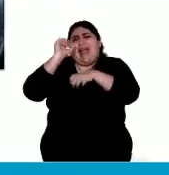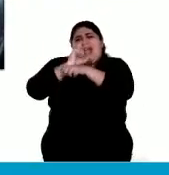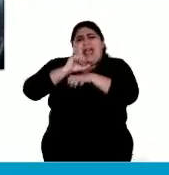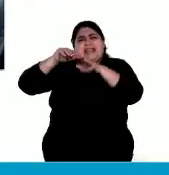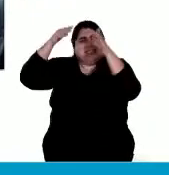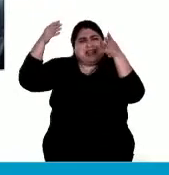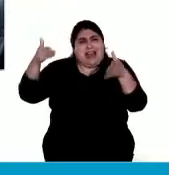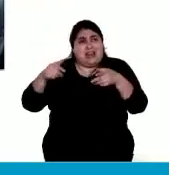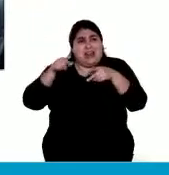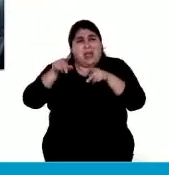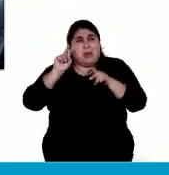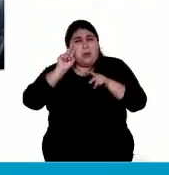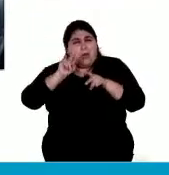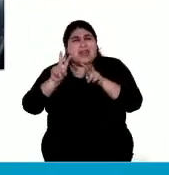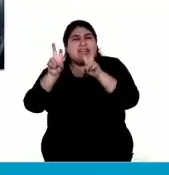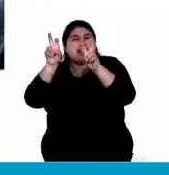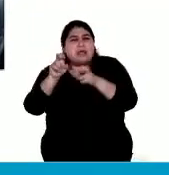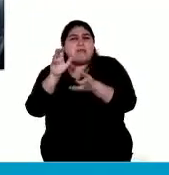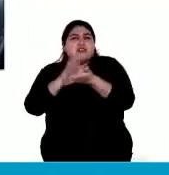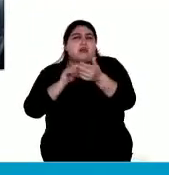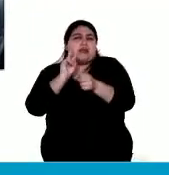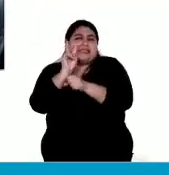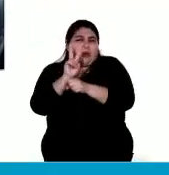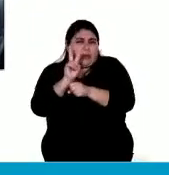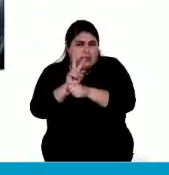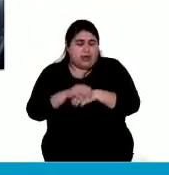tema de la seguridad.